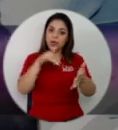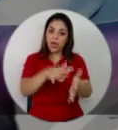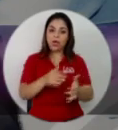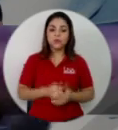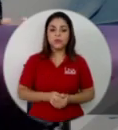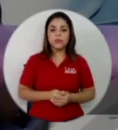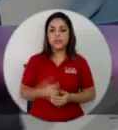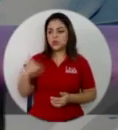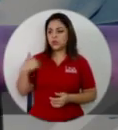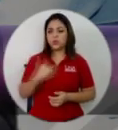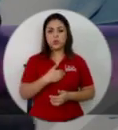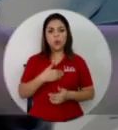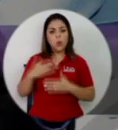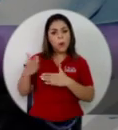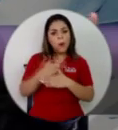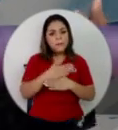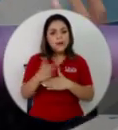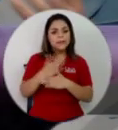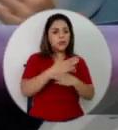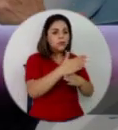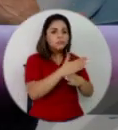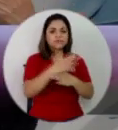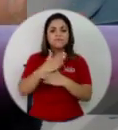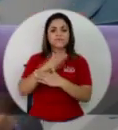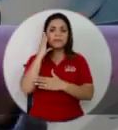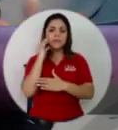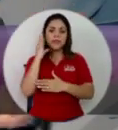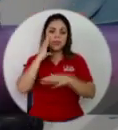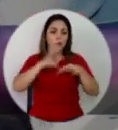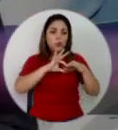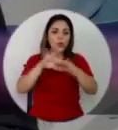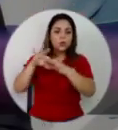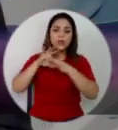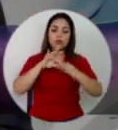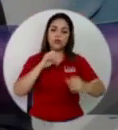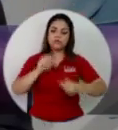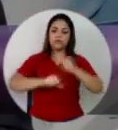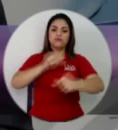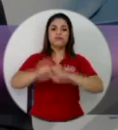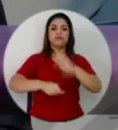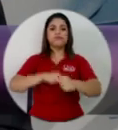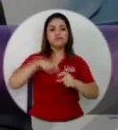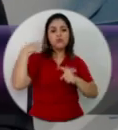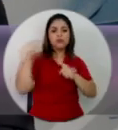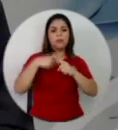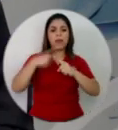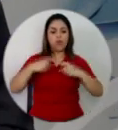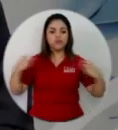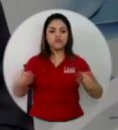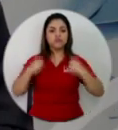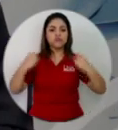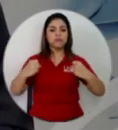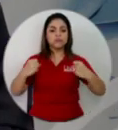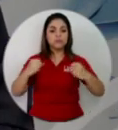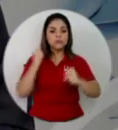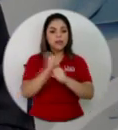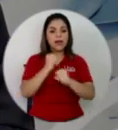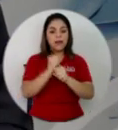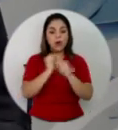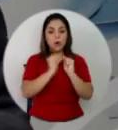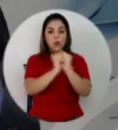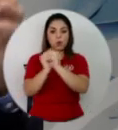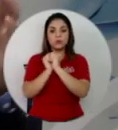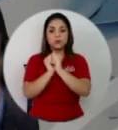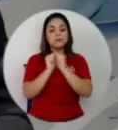hemos compartido experiencias, unido esfuerzos, multiplicado nuestras posibilidades de trabajo conjunto para seguir